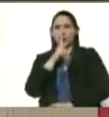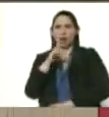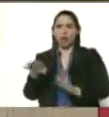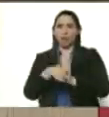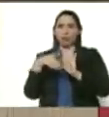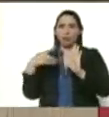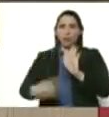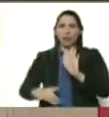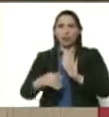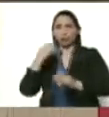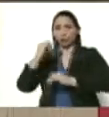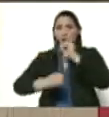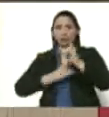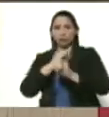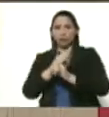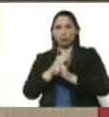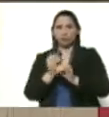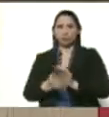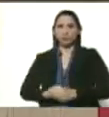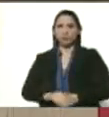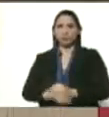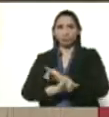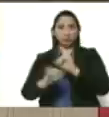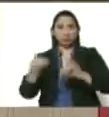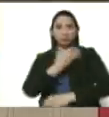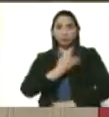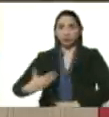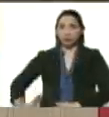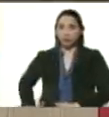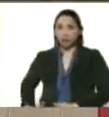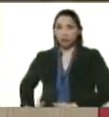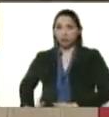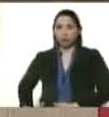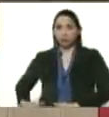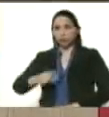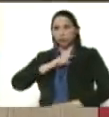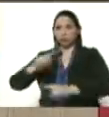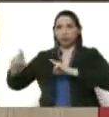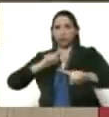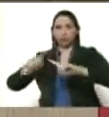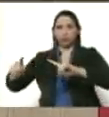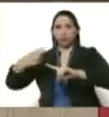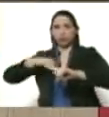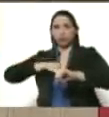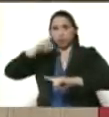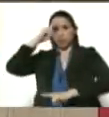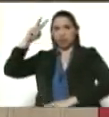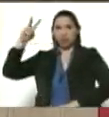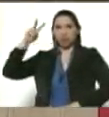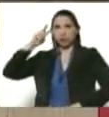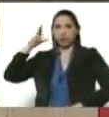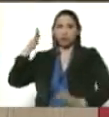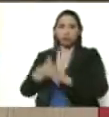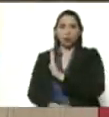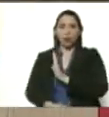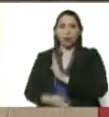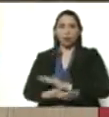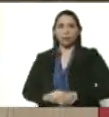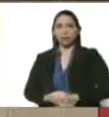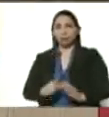derecho internacional. Ya el presidente de la República ha instruido a nuestro canciller de las acciones